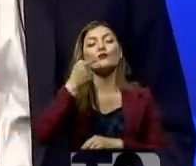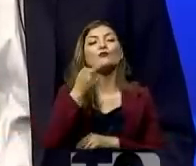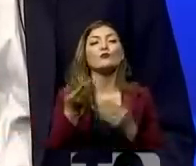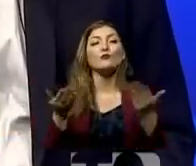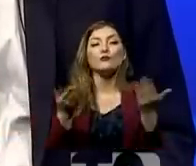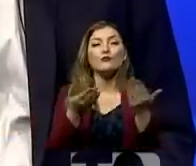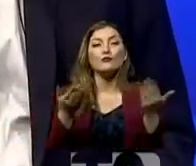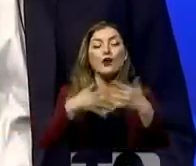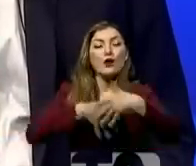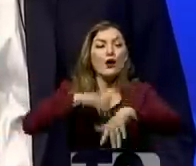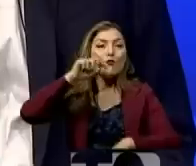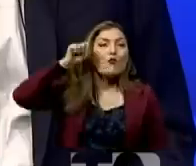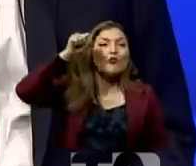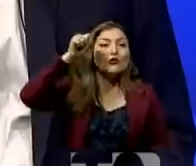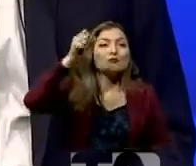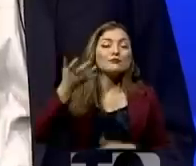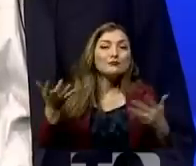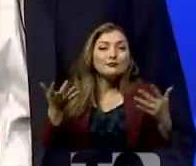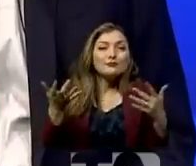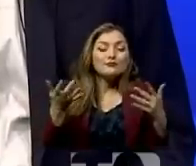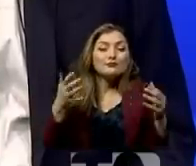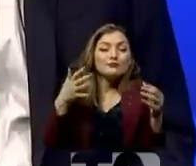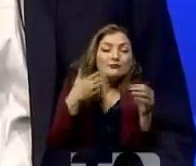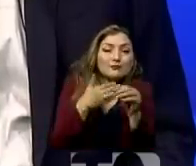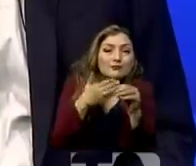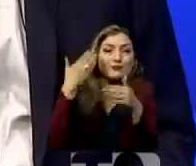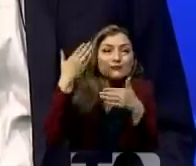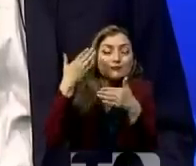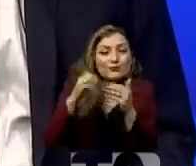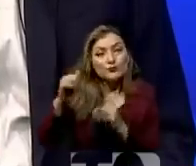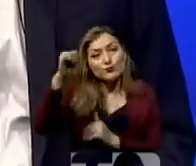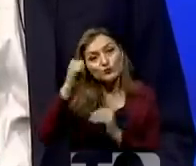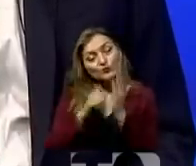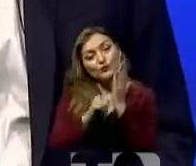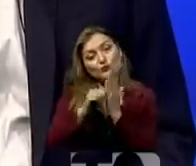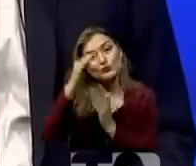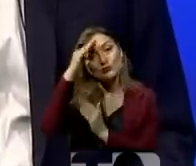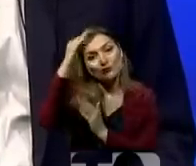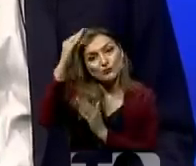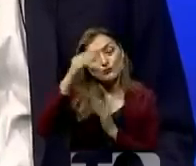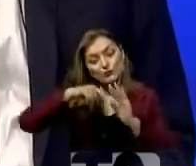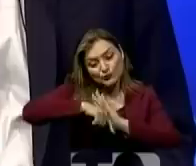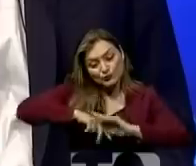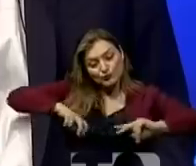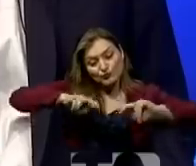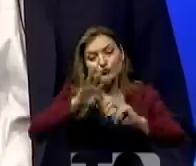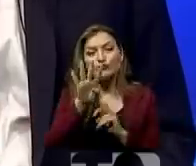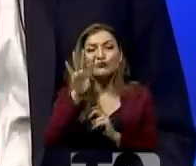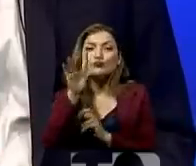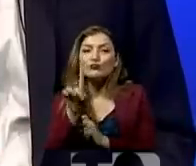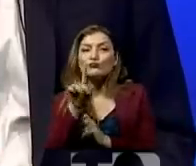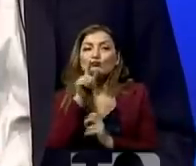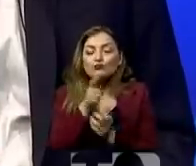30 protestas pudieran haber un tinte político ayer el ministro del interior decía que habían 41 investigaciones abiertas porque había que determinar quién financiaba